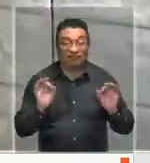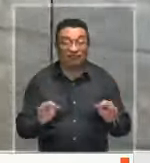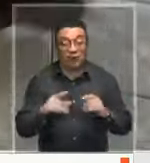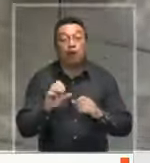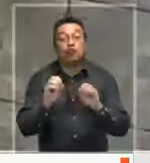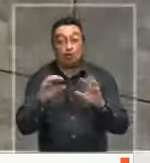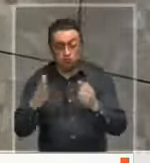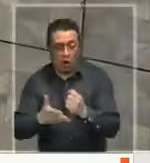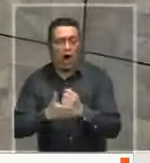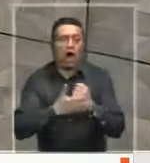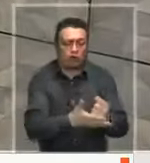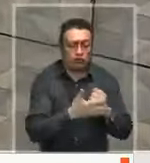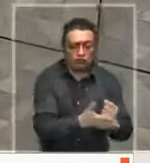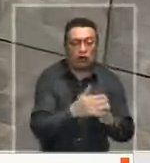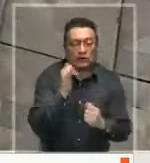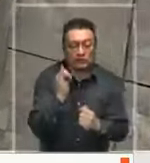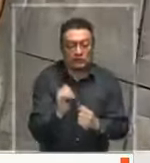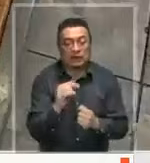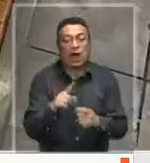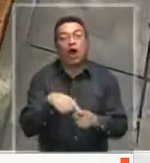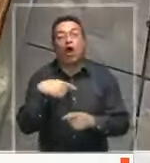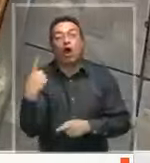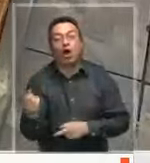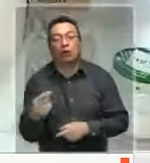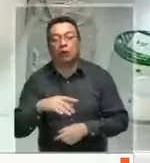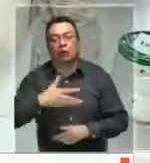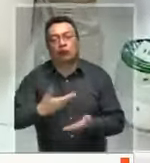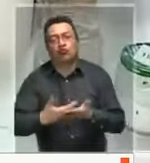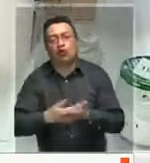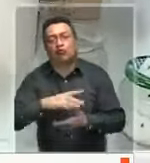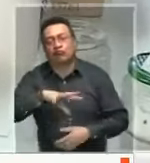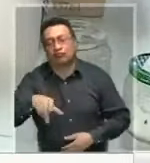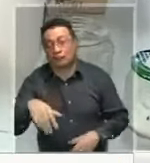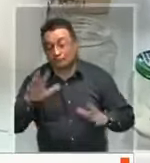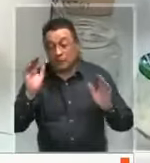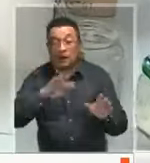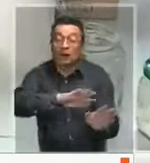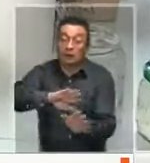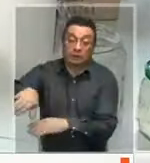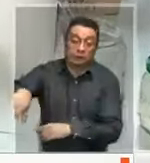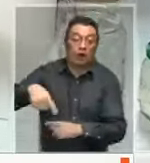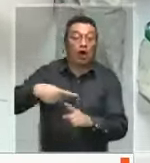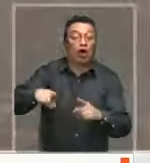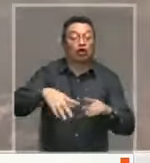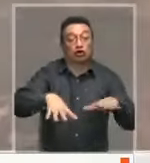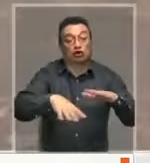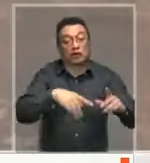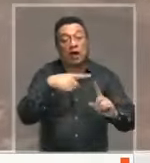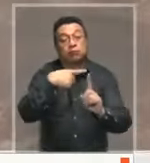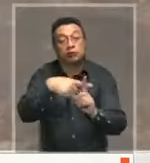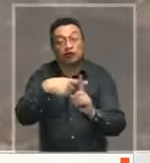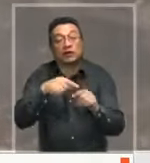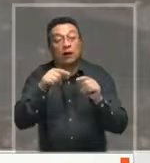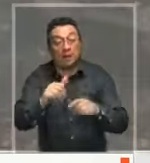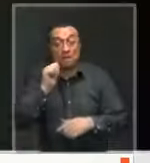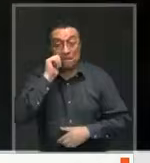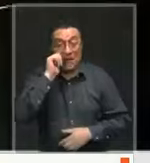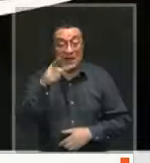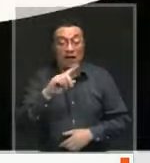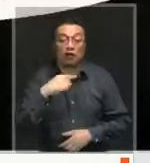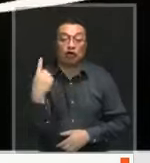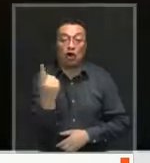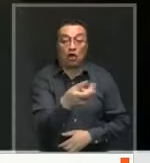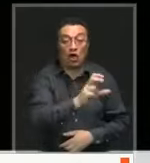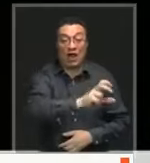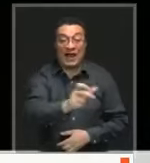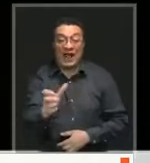hay personas que están remando hacia el otro lado. Pero vamos con algo más positivo. Mañana se va a hacer este evento donde todos los canales se han